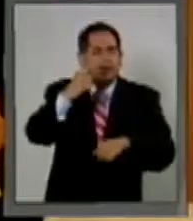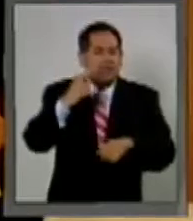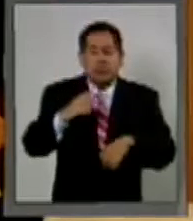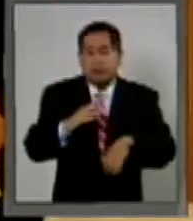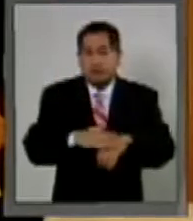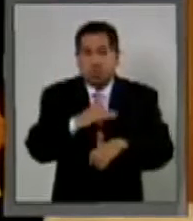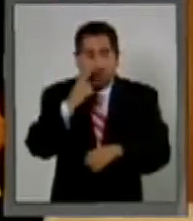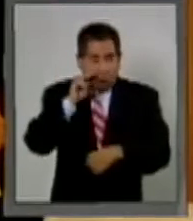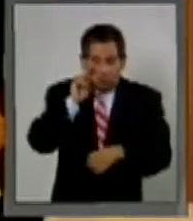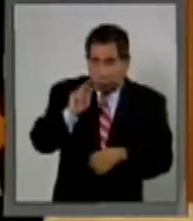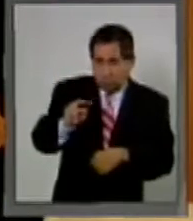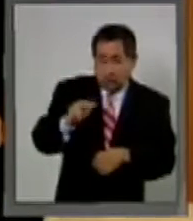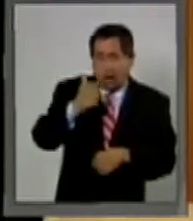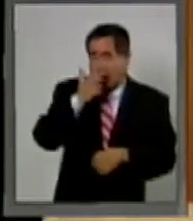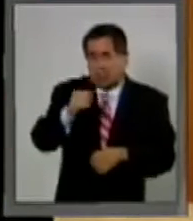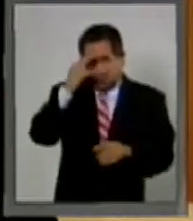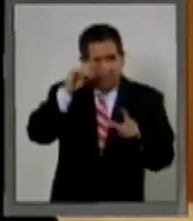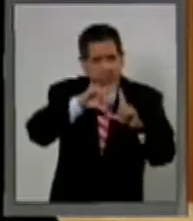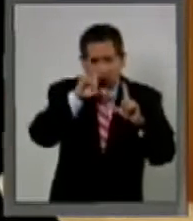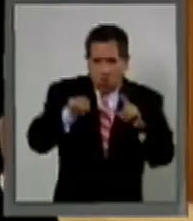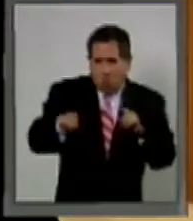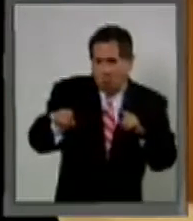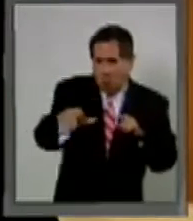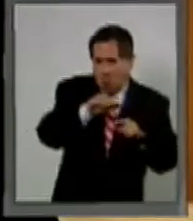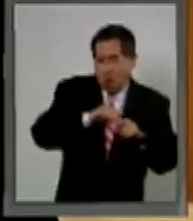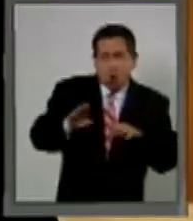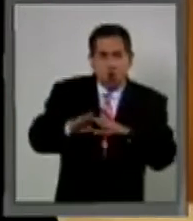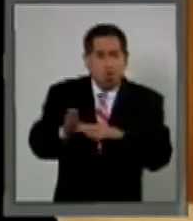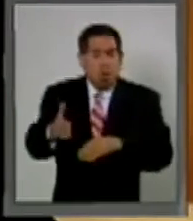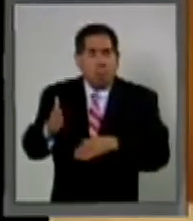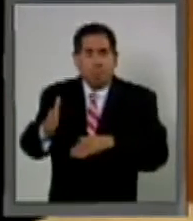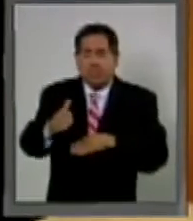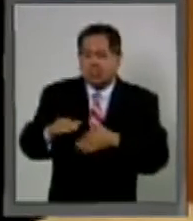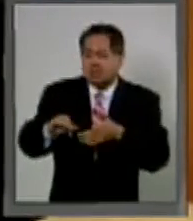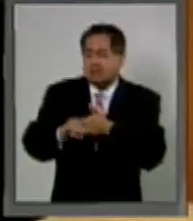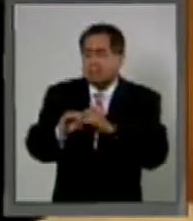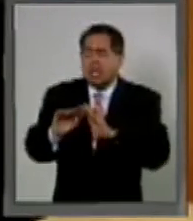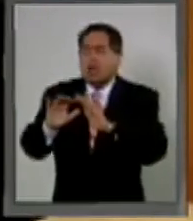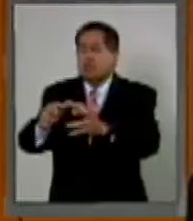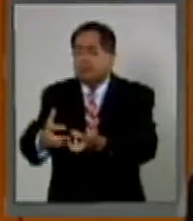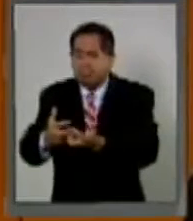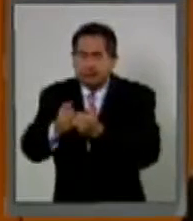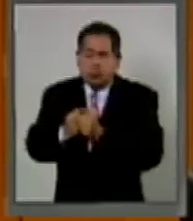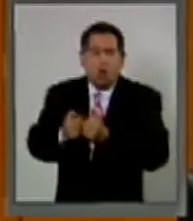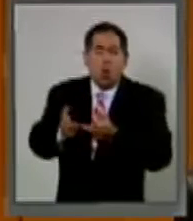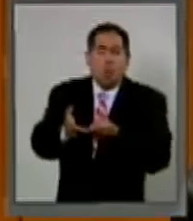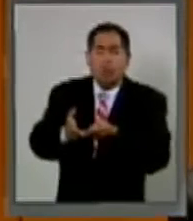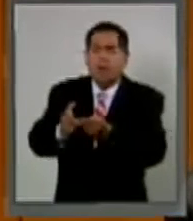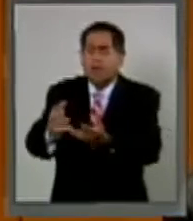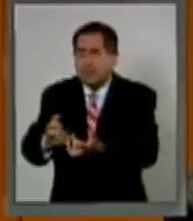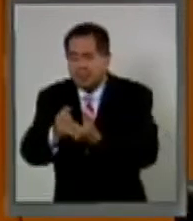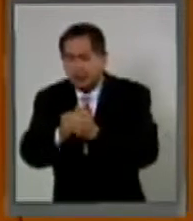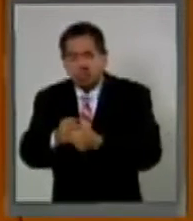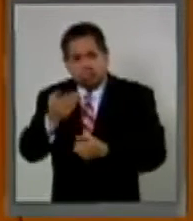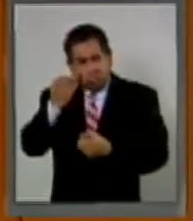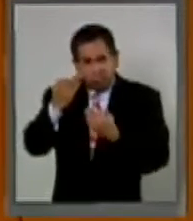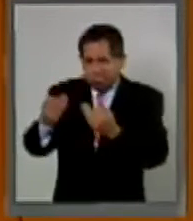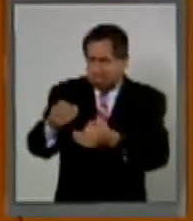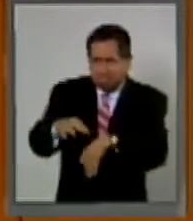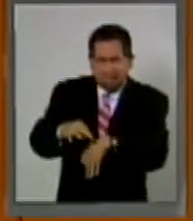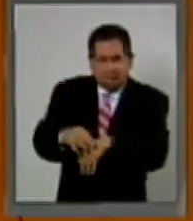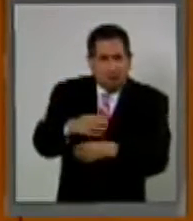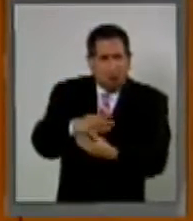la práctica mexicana las actividades de la pesca ribereña y artesanal son una realidad,